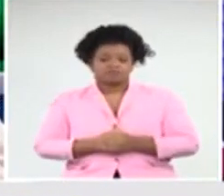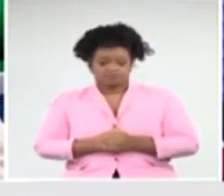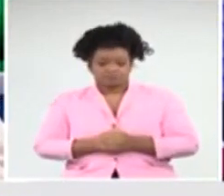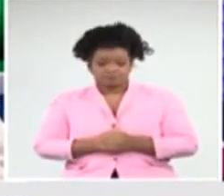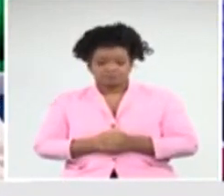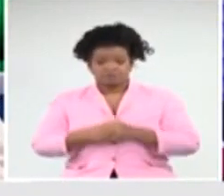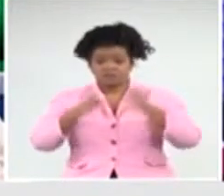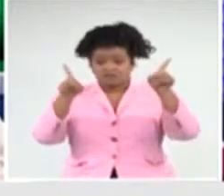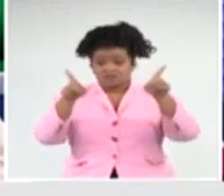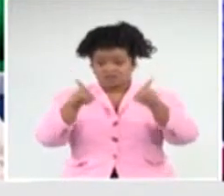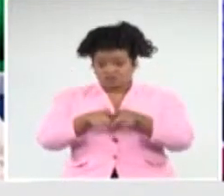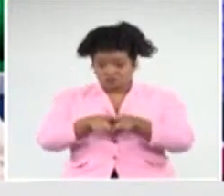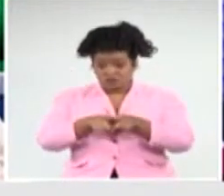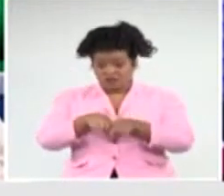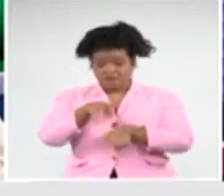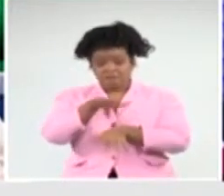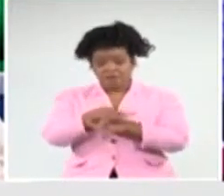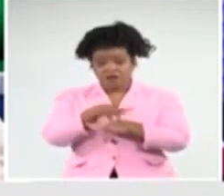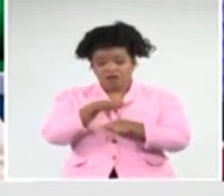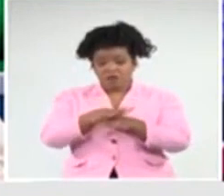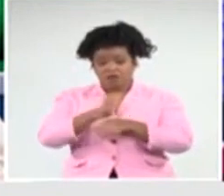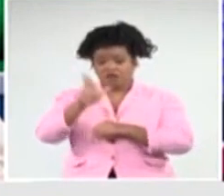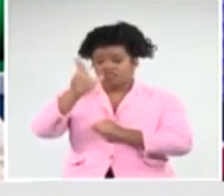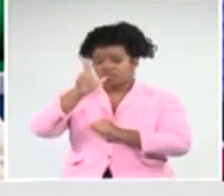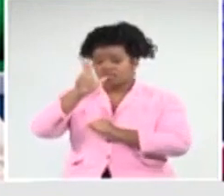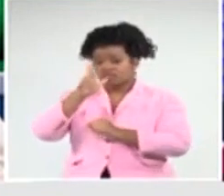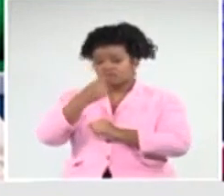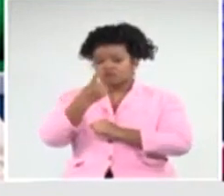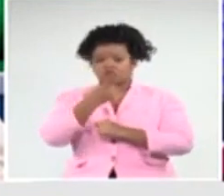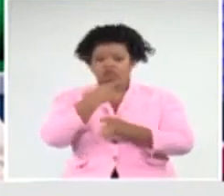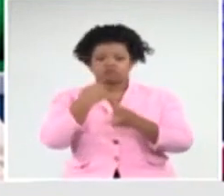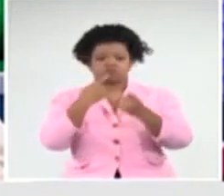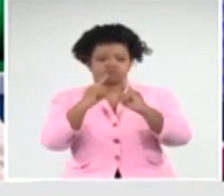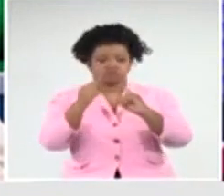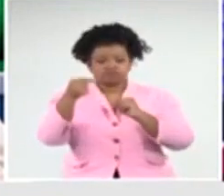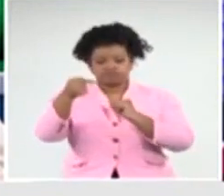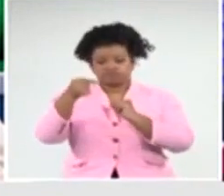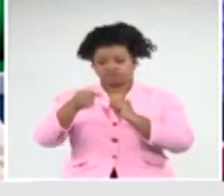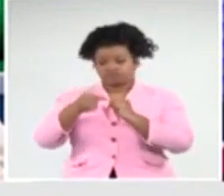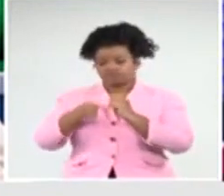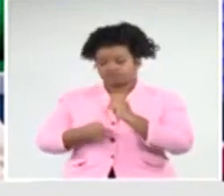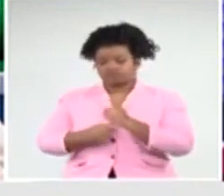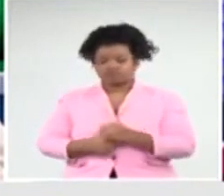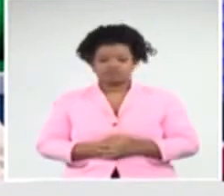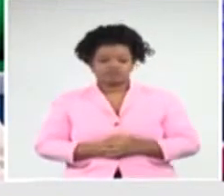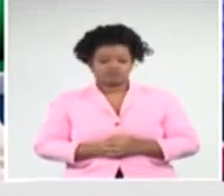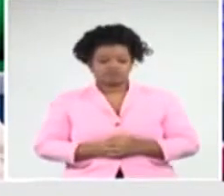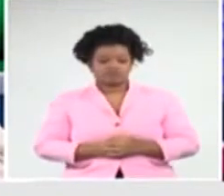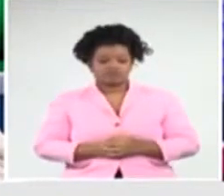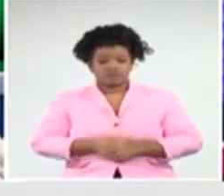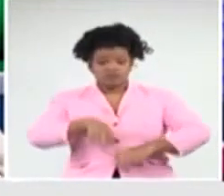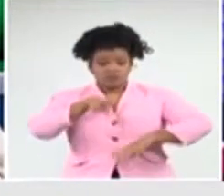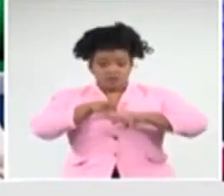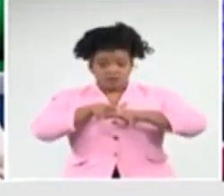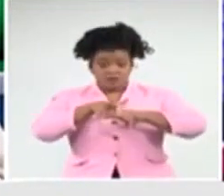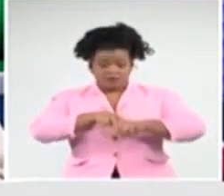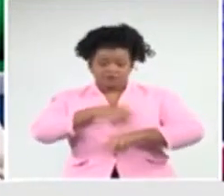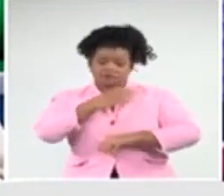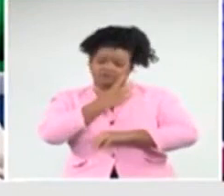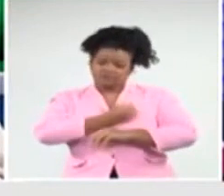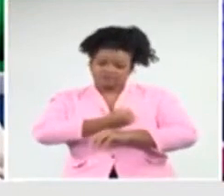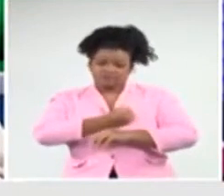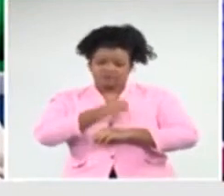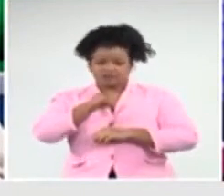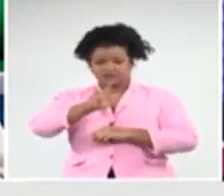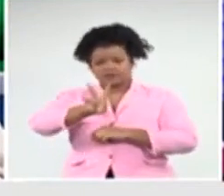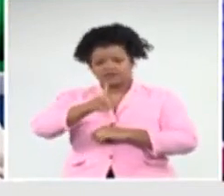Ciro Redondo, un fallecido de cada uno. En la provincia de La Habana se lamentan 13 fallecimientos,